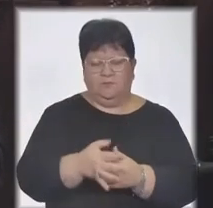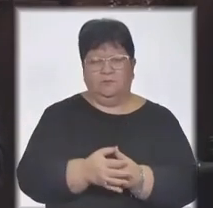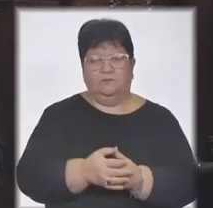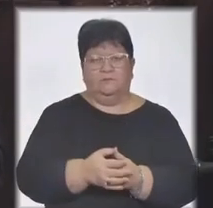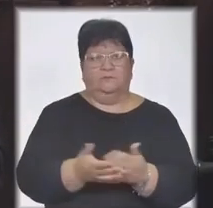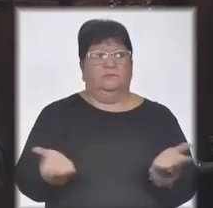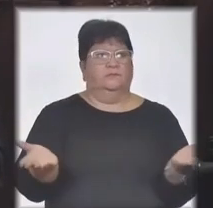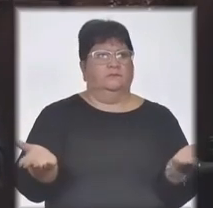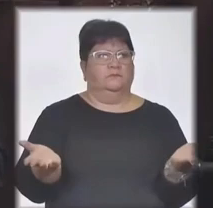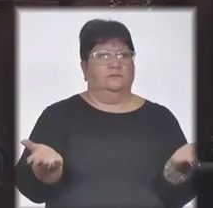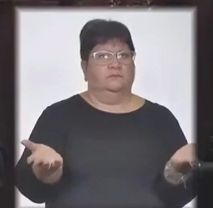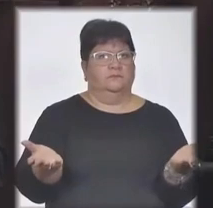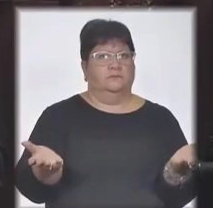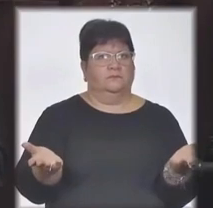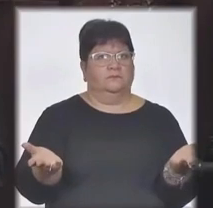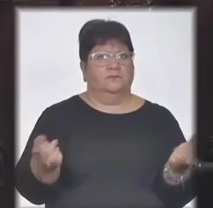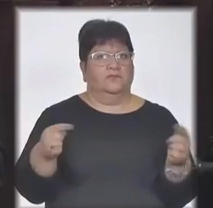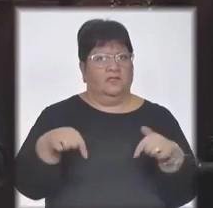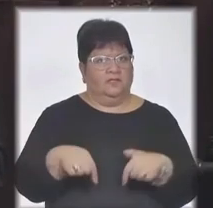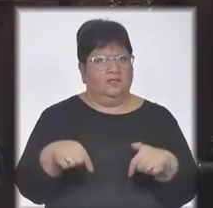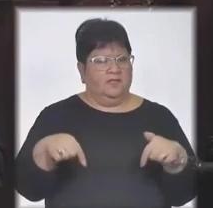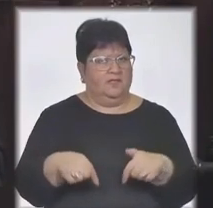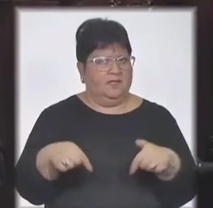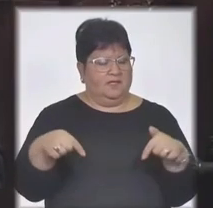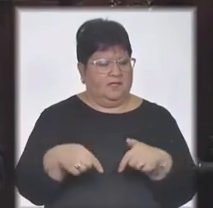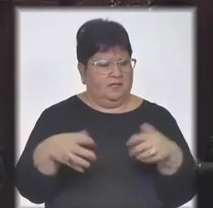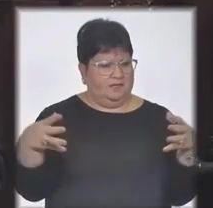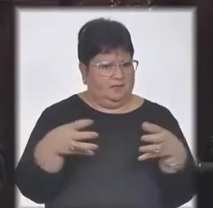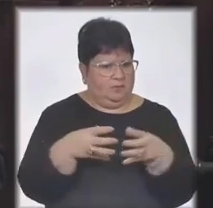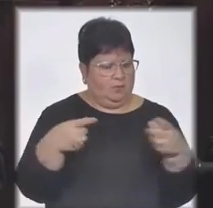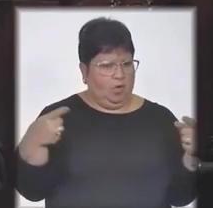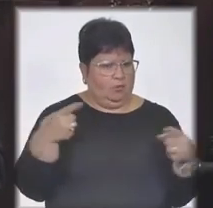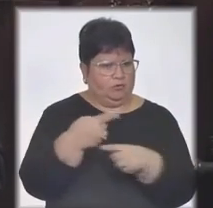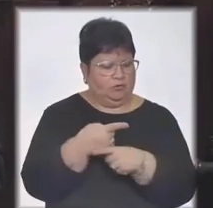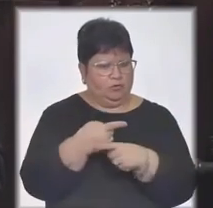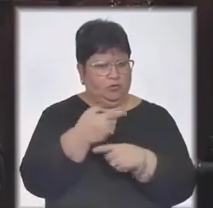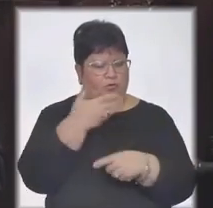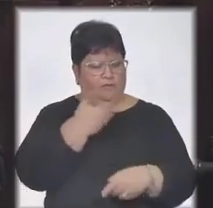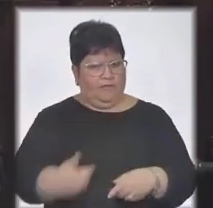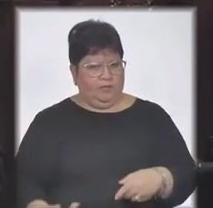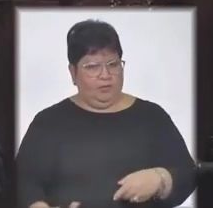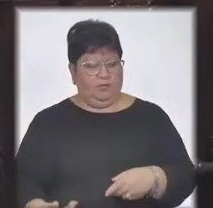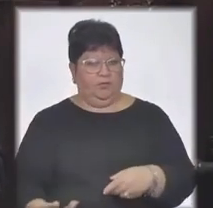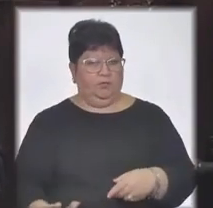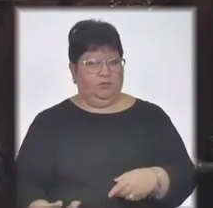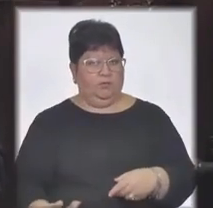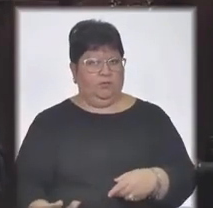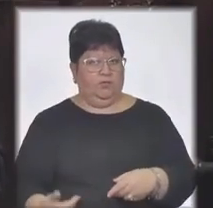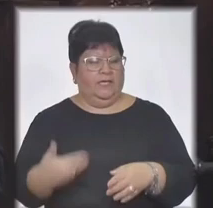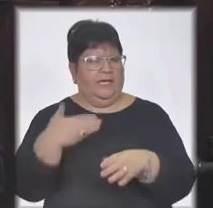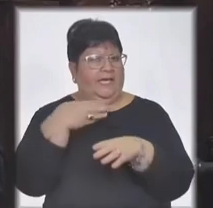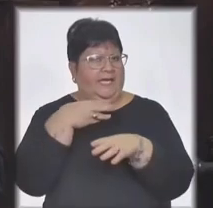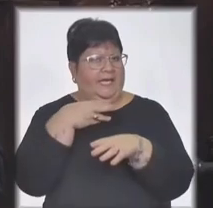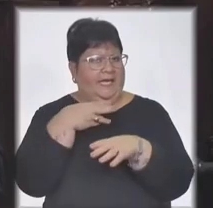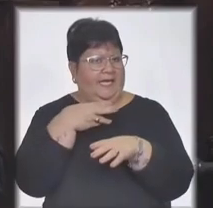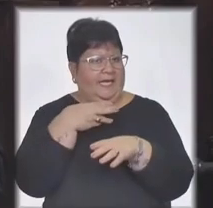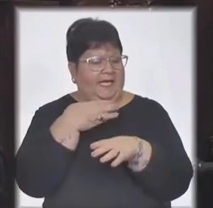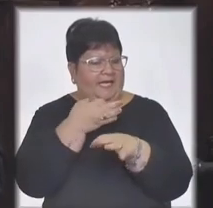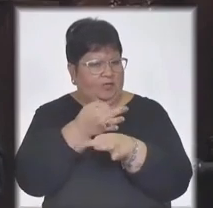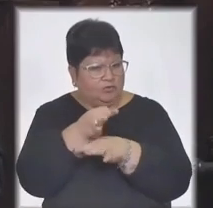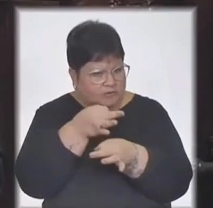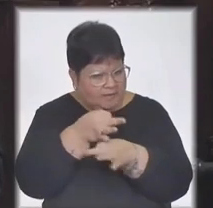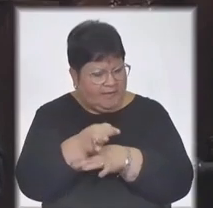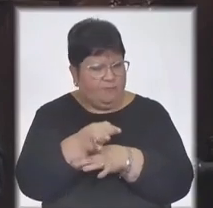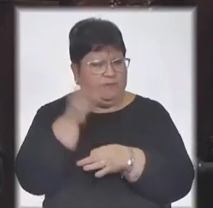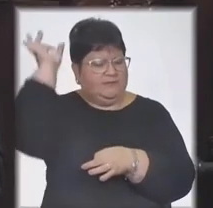Y se ve, desde este lugar, desde la oposición, aconsejamos a la senadora Siaín